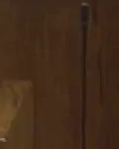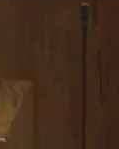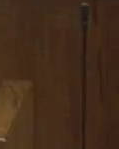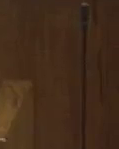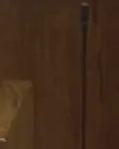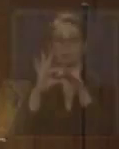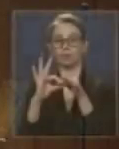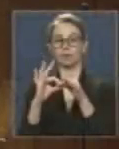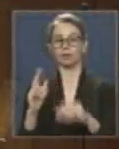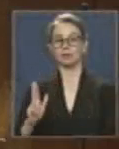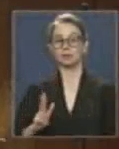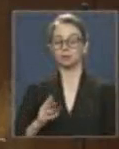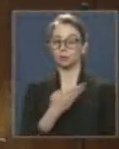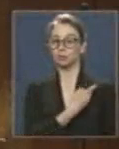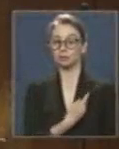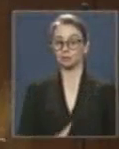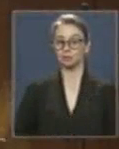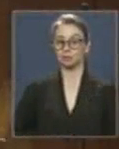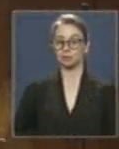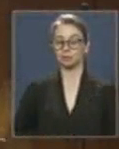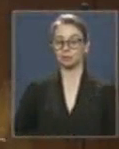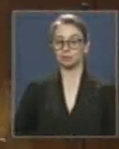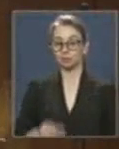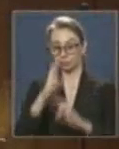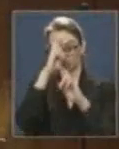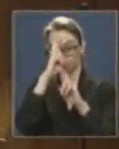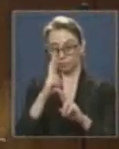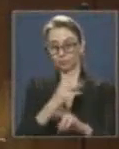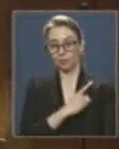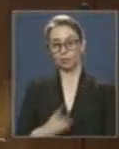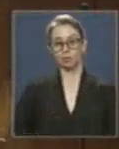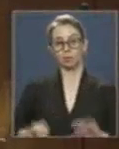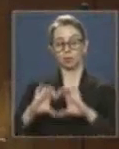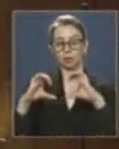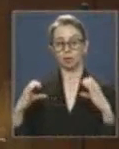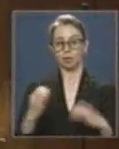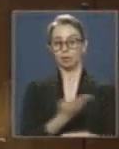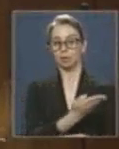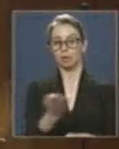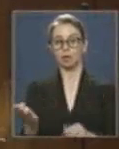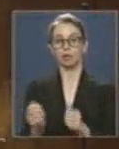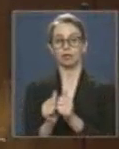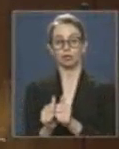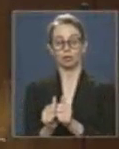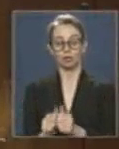Gracias, señor presidente. Honorable Cámara, estimados colegas.